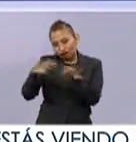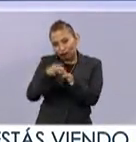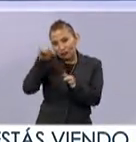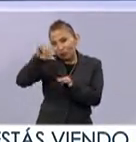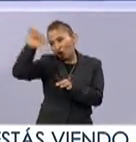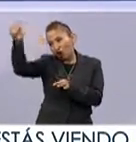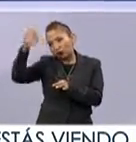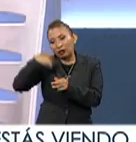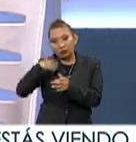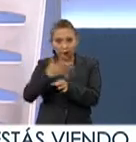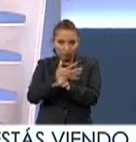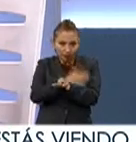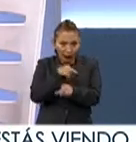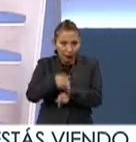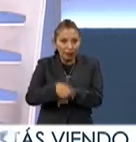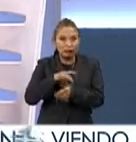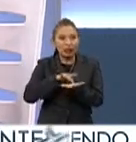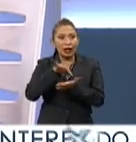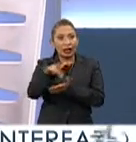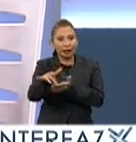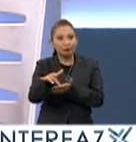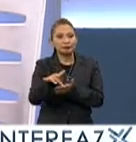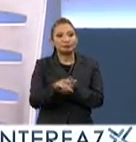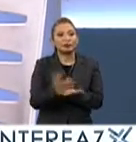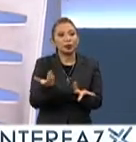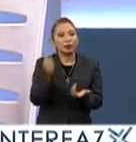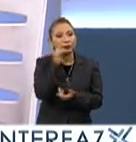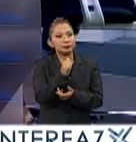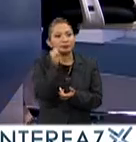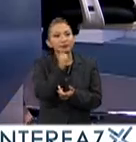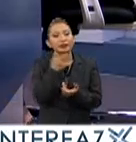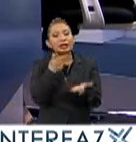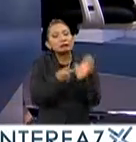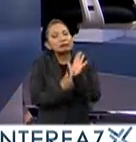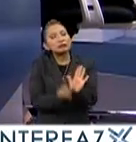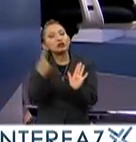en otras ocasiones con nosotros, y te agradezco que pues como siempre, nos